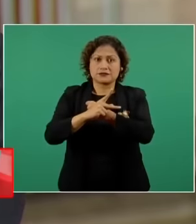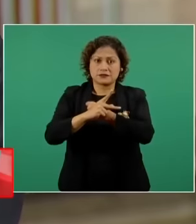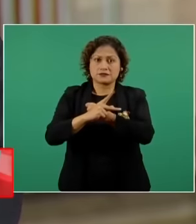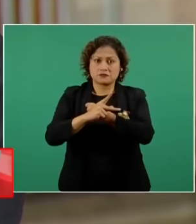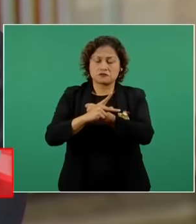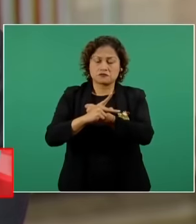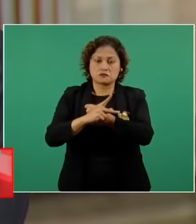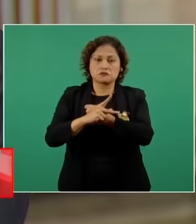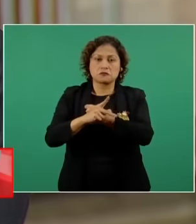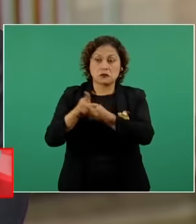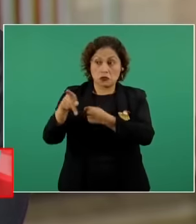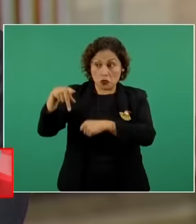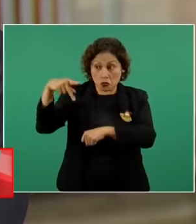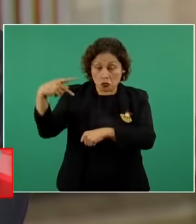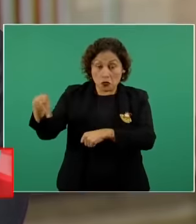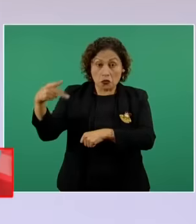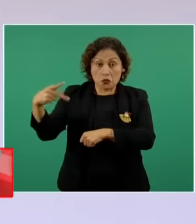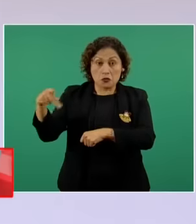en el mundo,